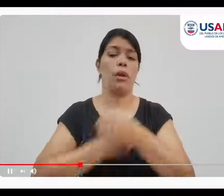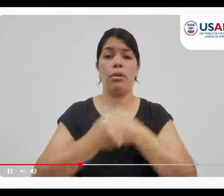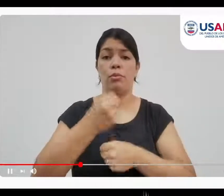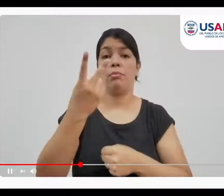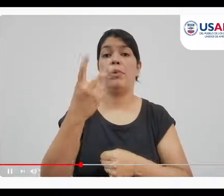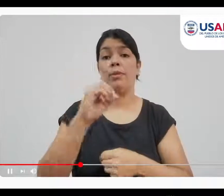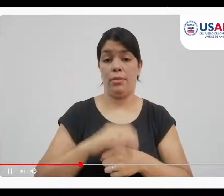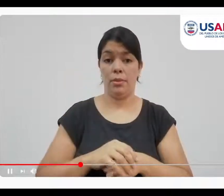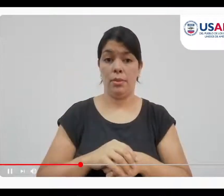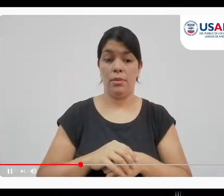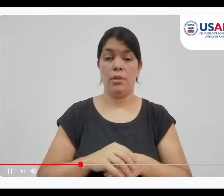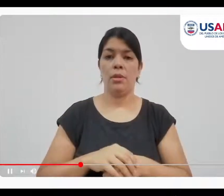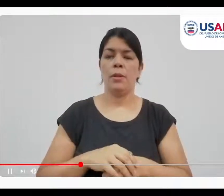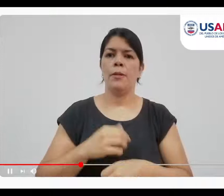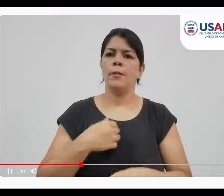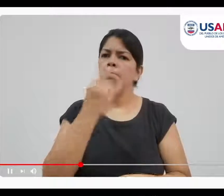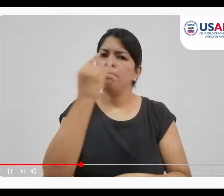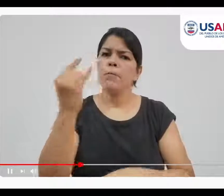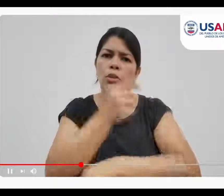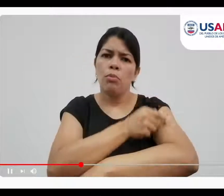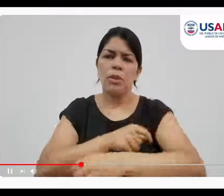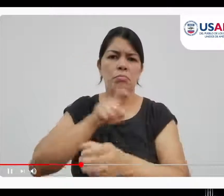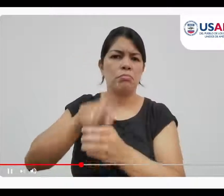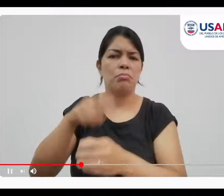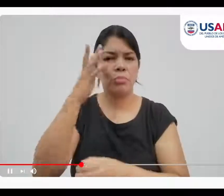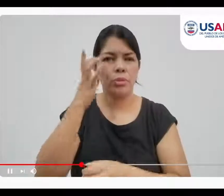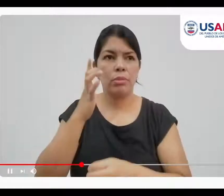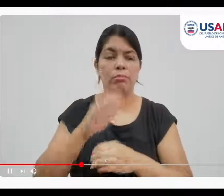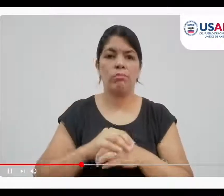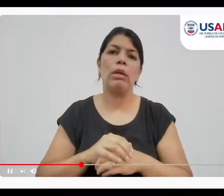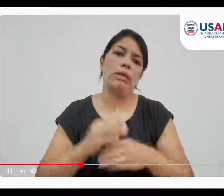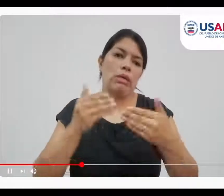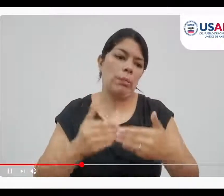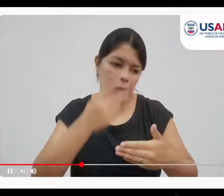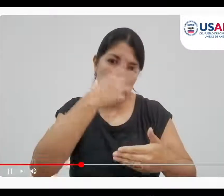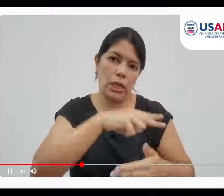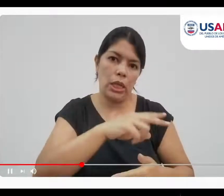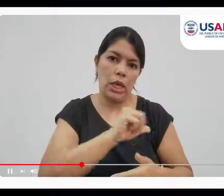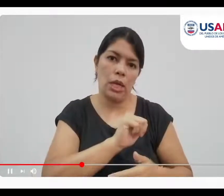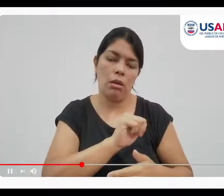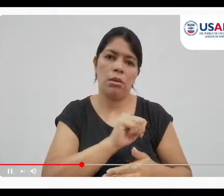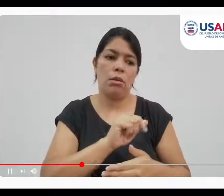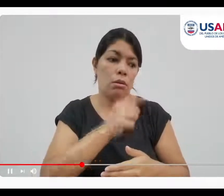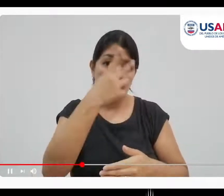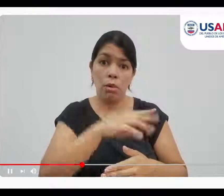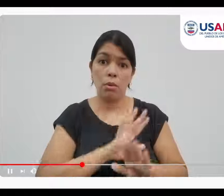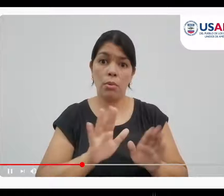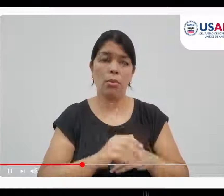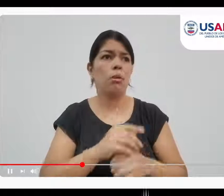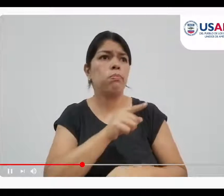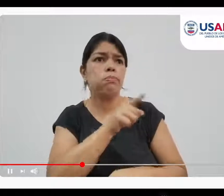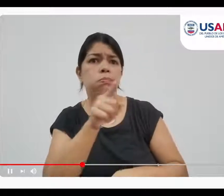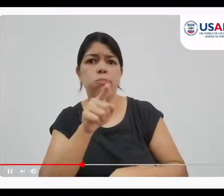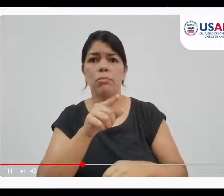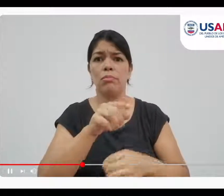en el comité? Bueno, precisamente la discapacidad, y no solamente de ella, sino como te digo, de toda la población, de ver en esta ciudad